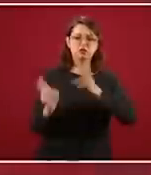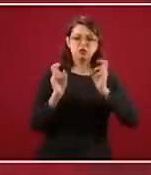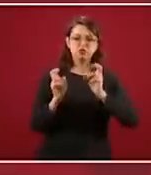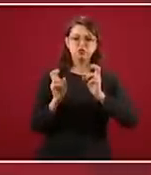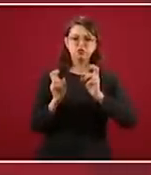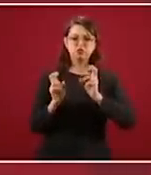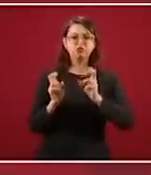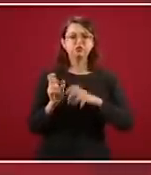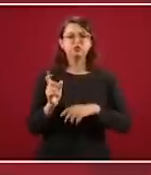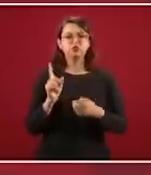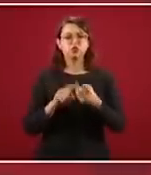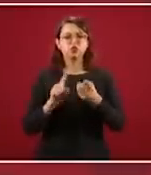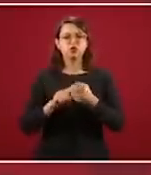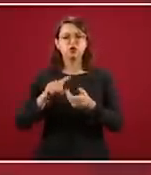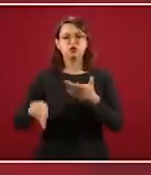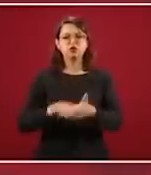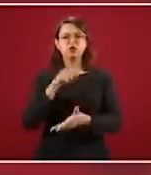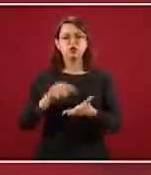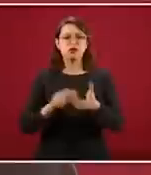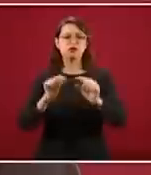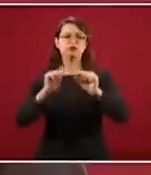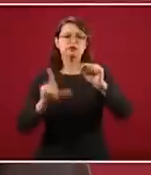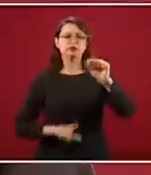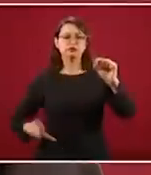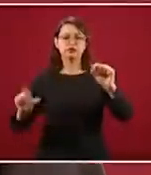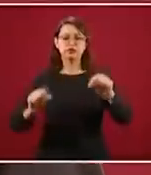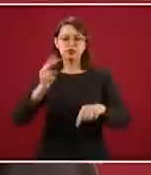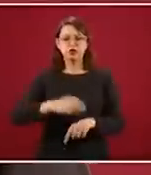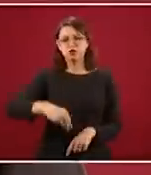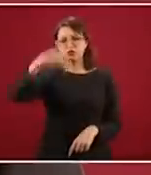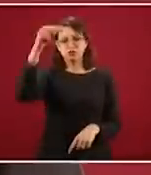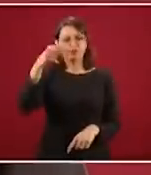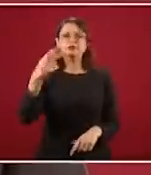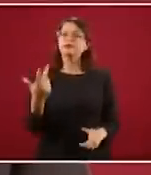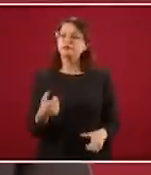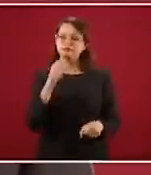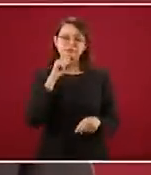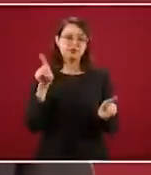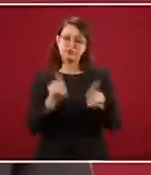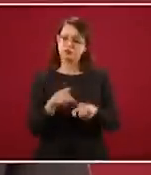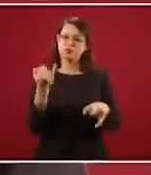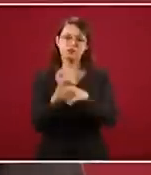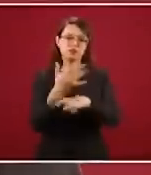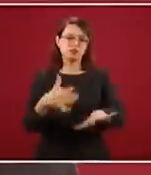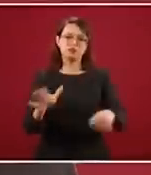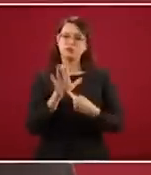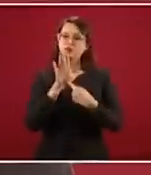en el norte del país. También tenemos la información de que no es así.